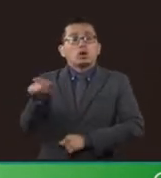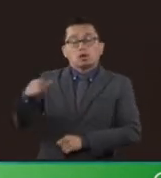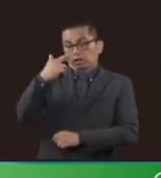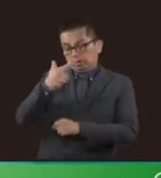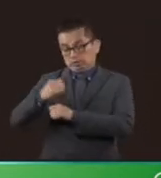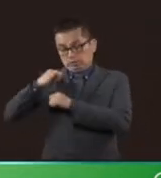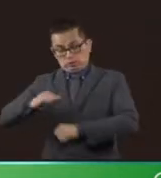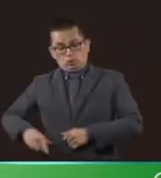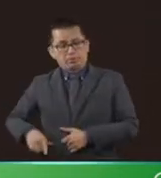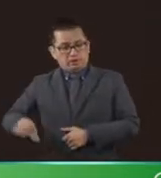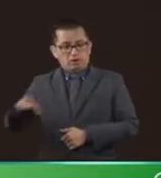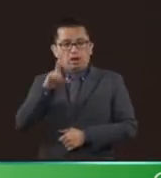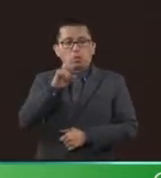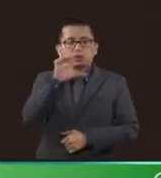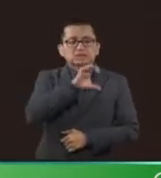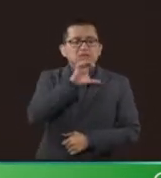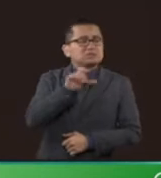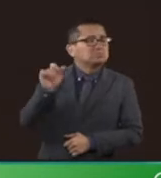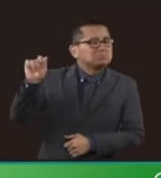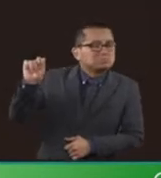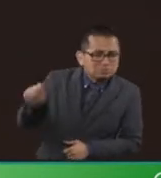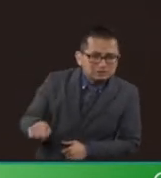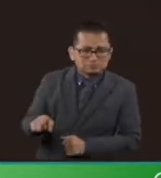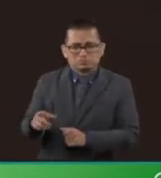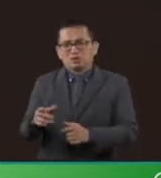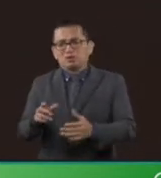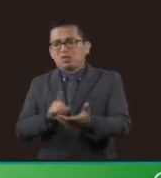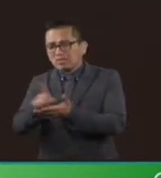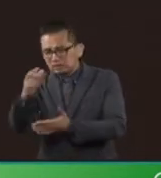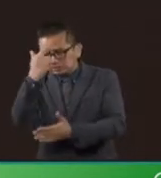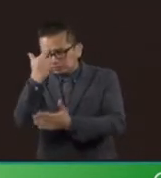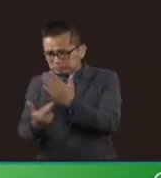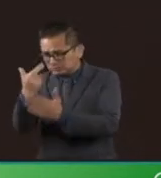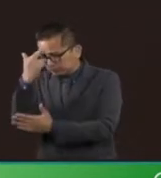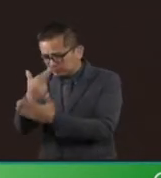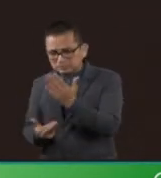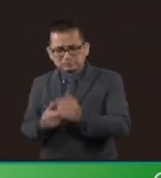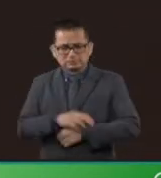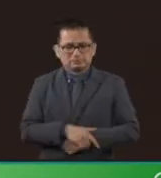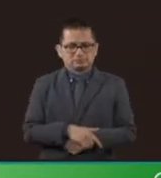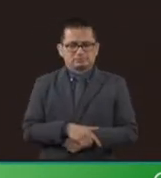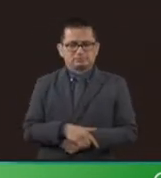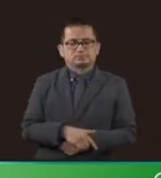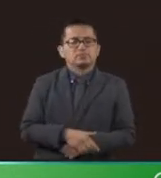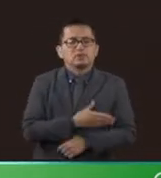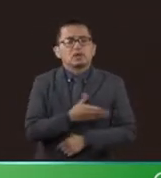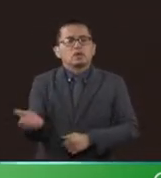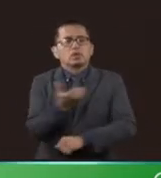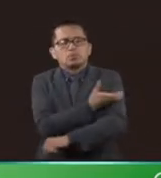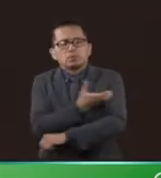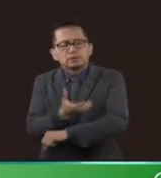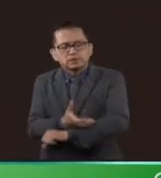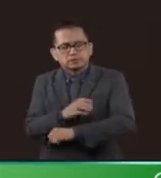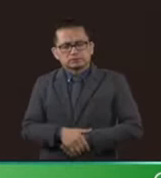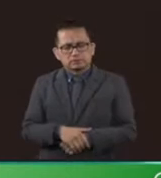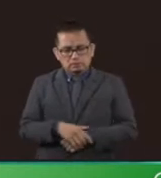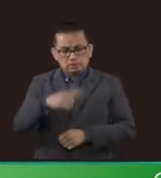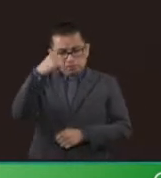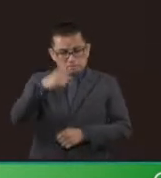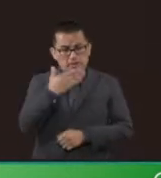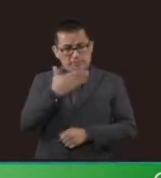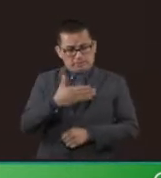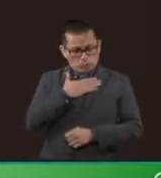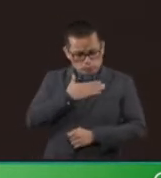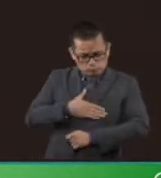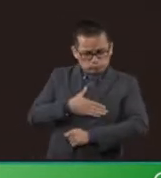violando derechos y disposiciones de la corte compañeras y compañeros la solución para darle acceso a la justicia